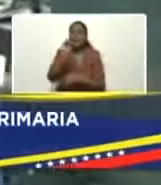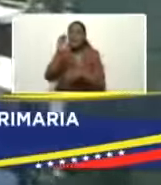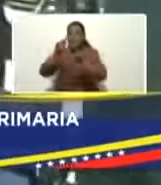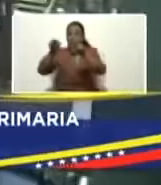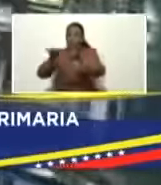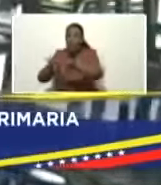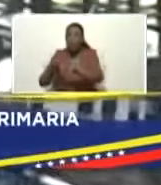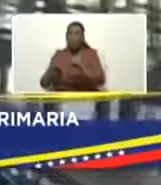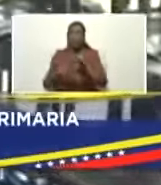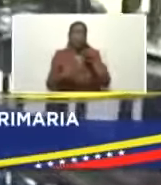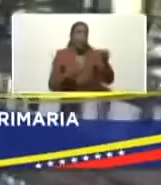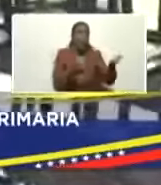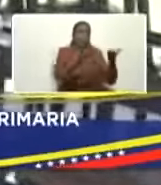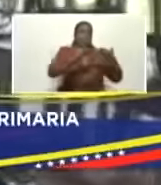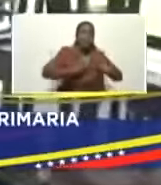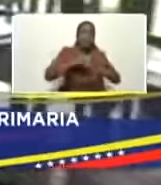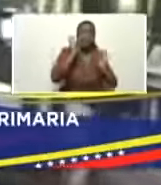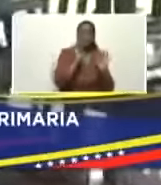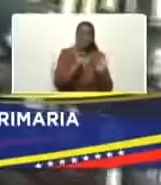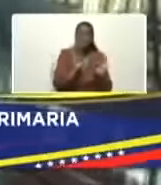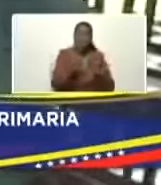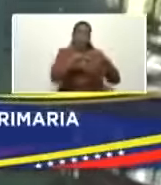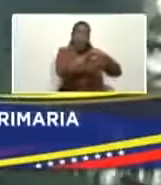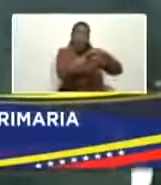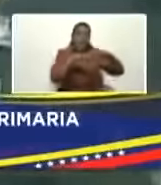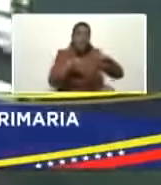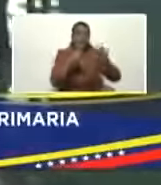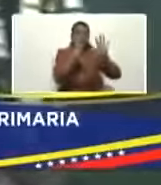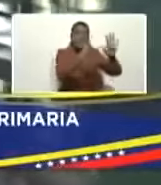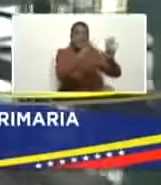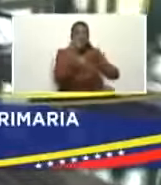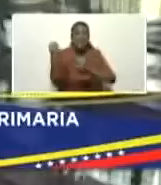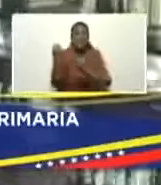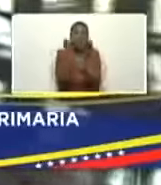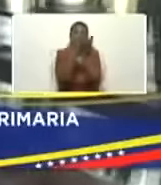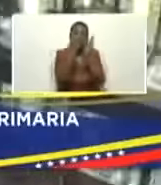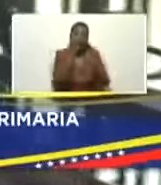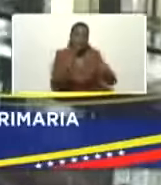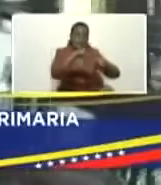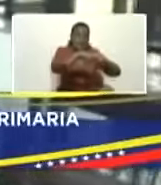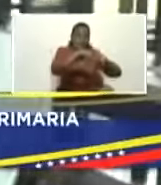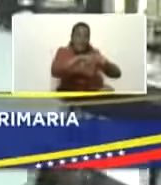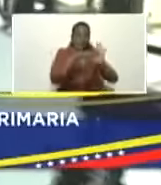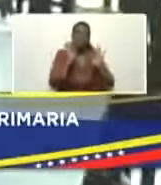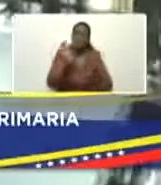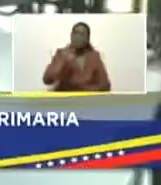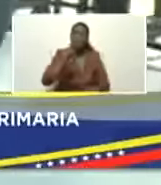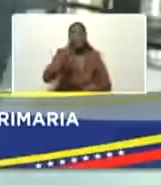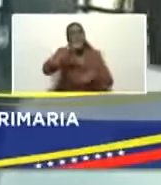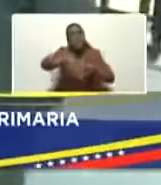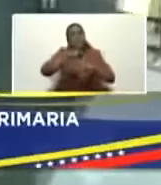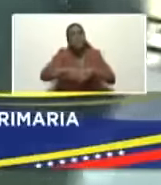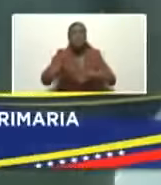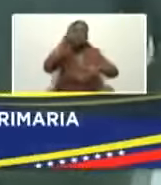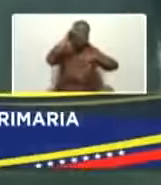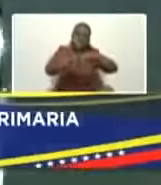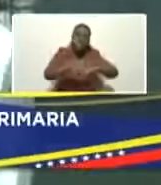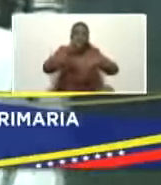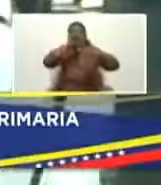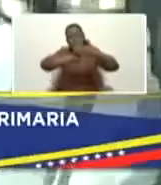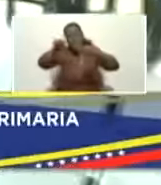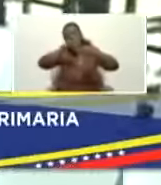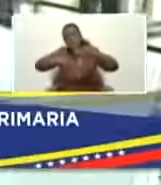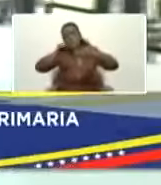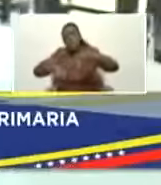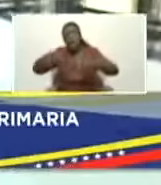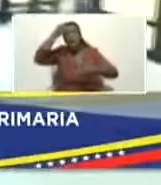y estamos recibiendo, por supuesto, las mesasillas, más de 600 mesasillas que son necesarias para que nuestros muchachos puedan